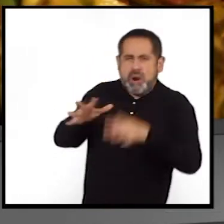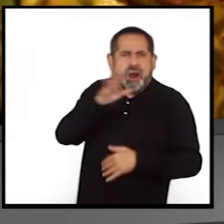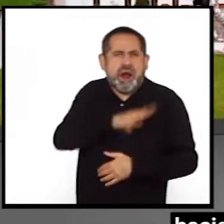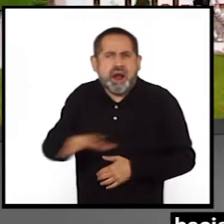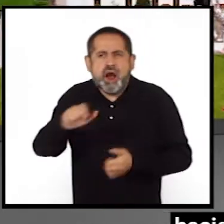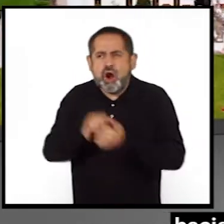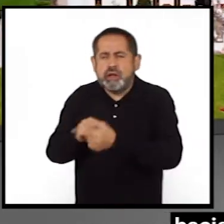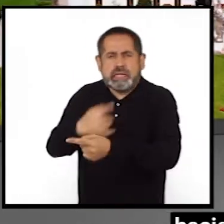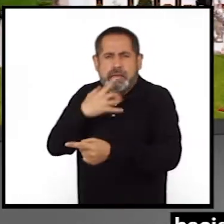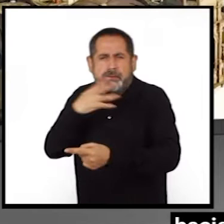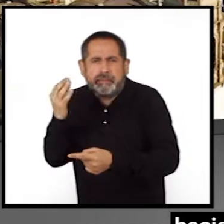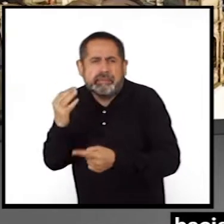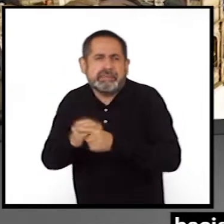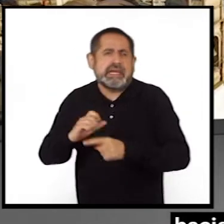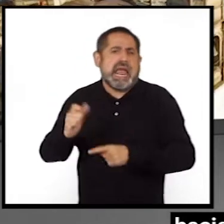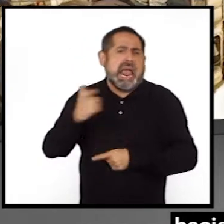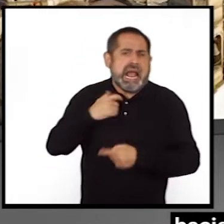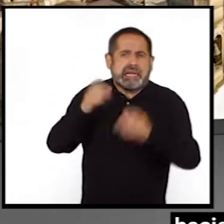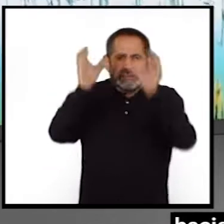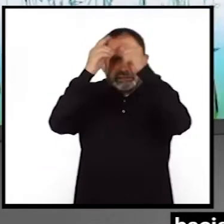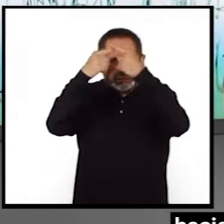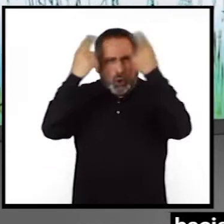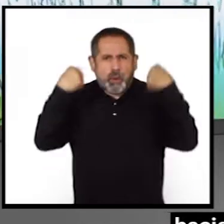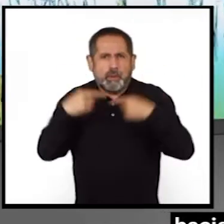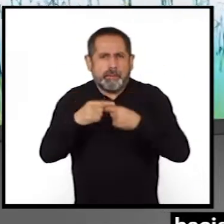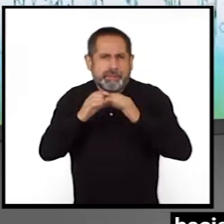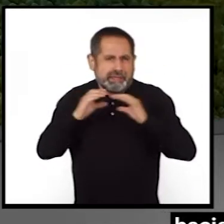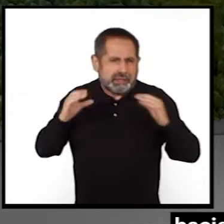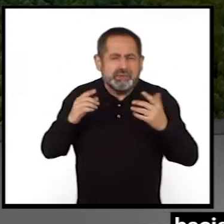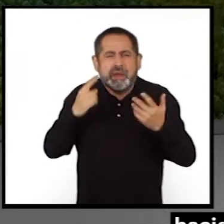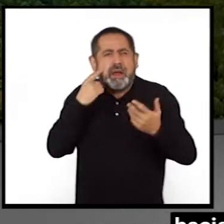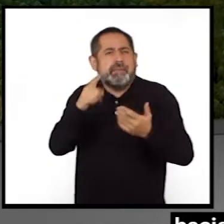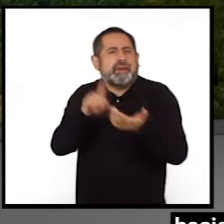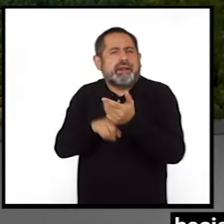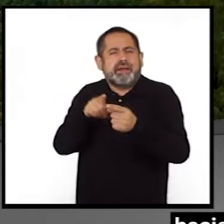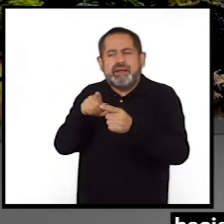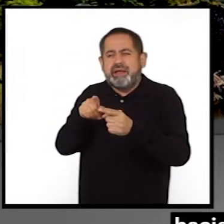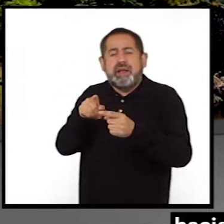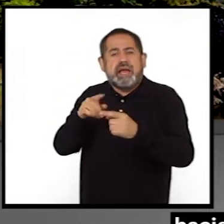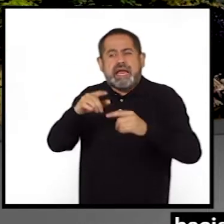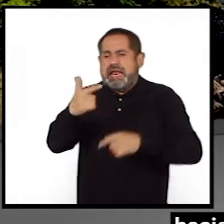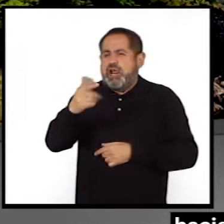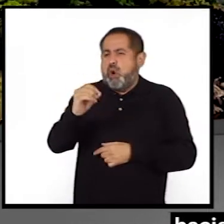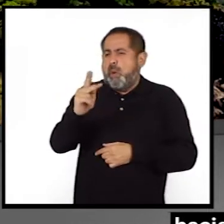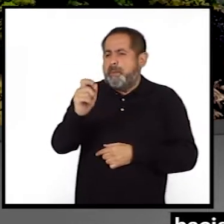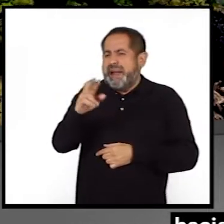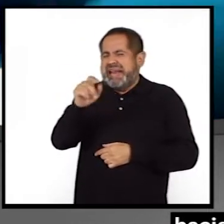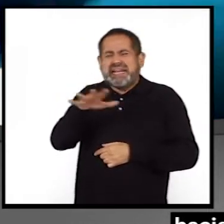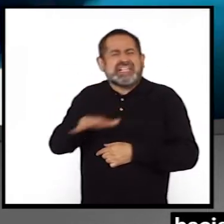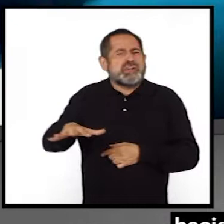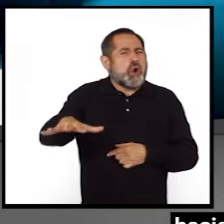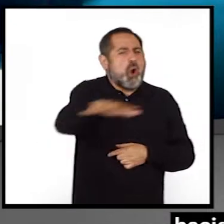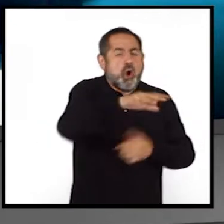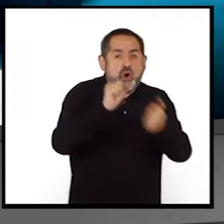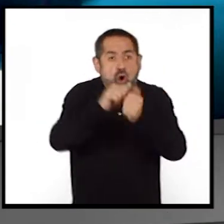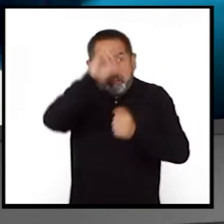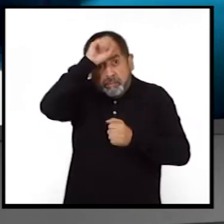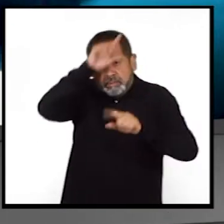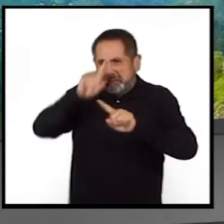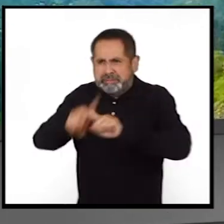sabor, haciendas, exconventos, el geoparque, la comarca minera, así como una geografía